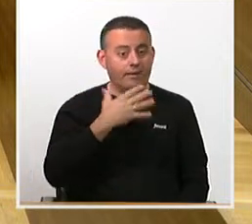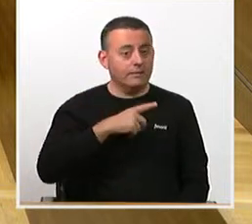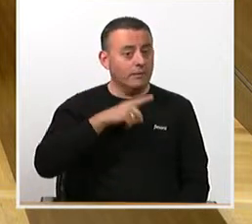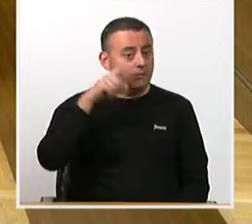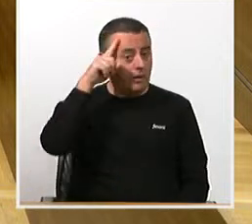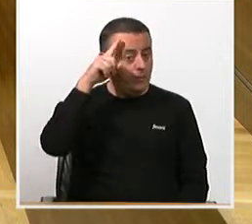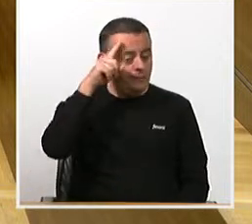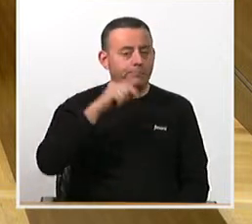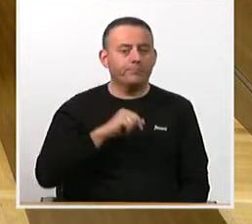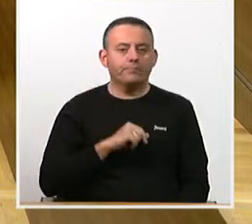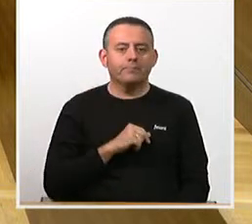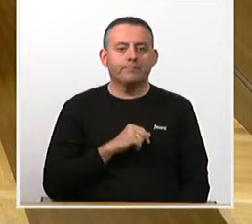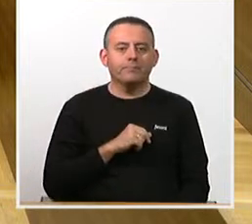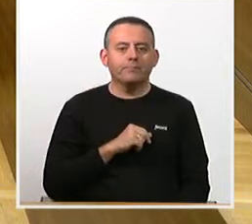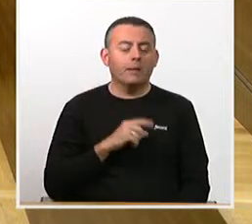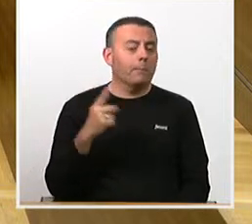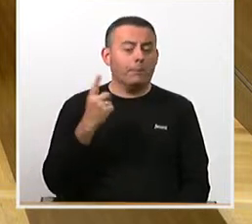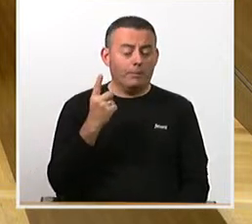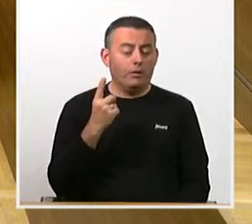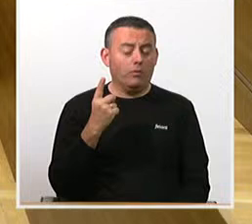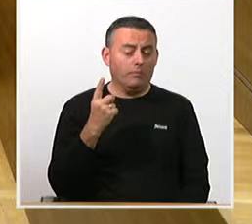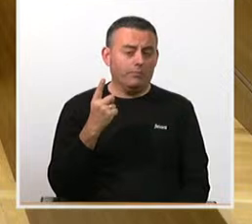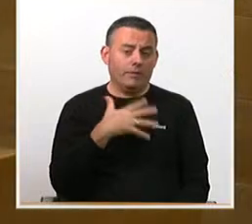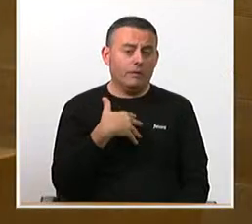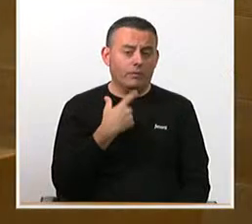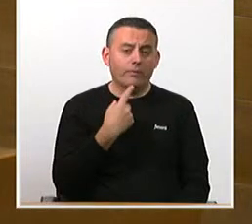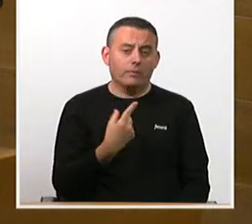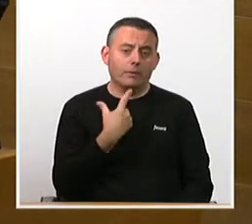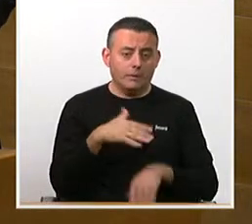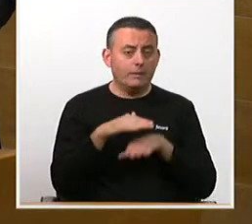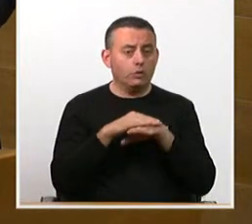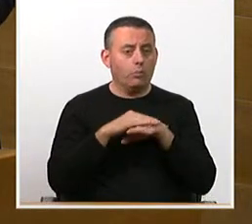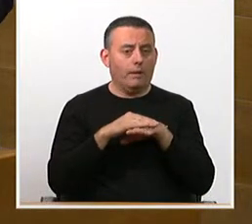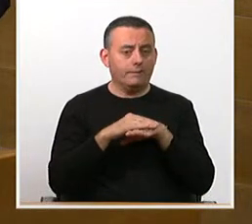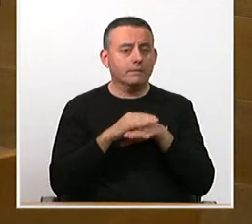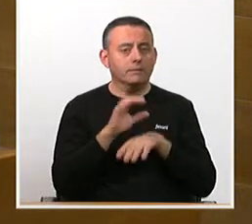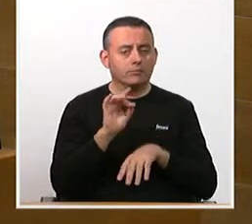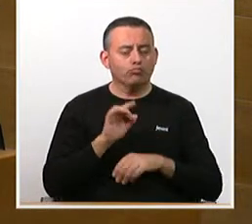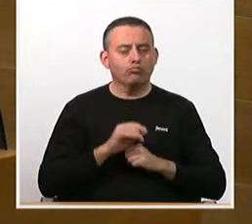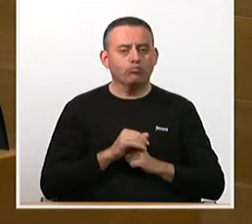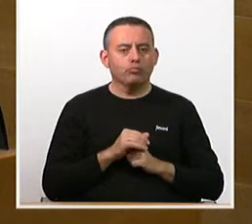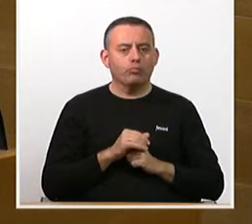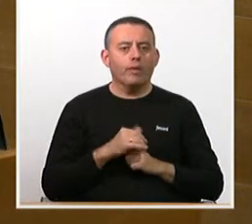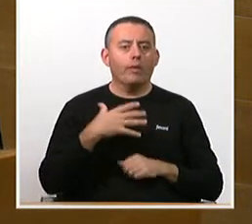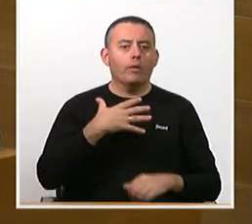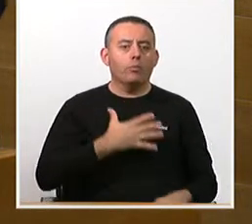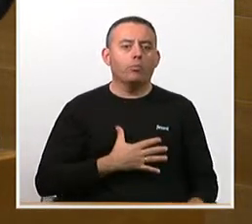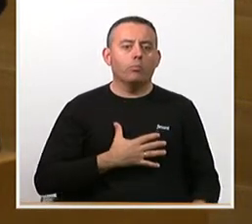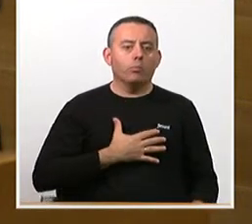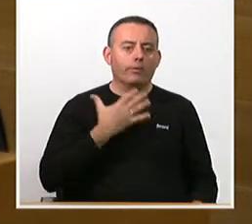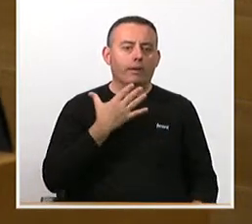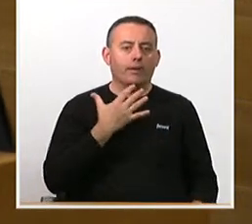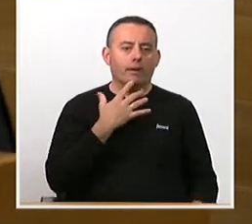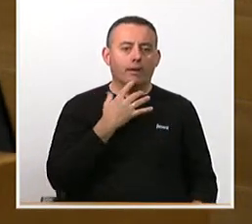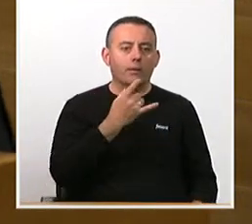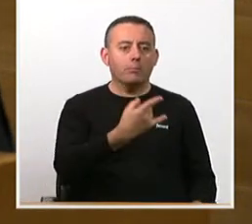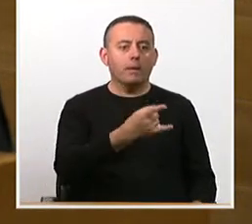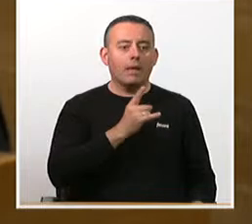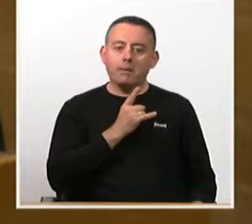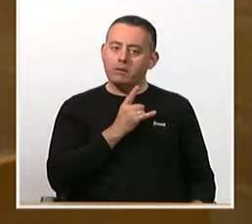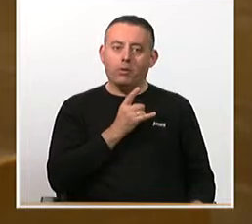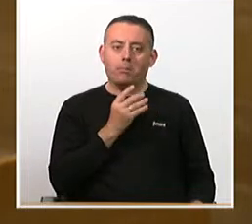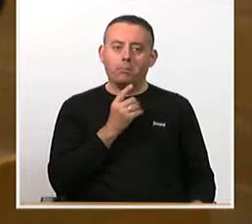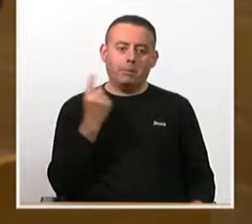Mire yo le quiero pedir disculpas porque es verdad que quizá debería haberle llamado yo a usted antes que usted a mí para darle